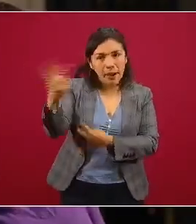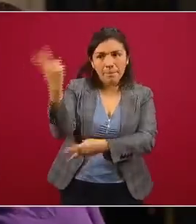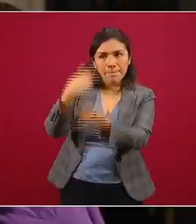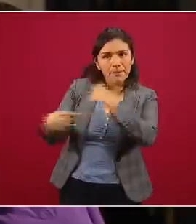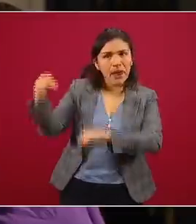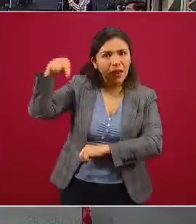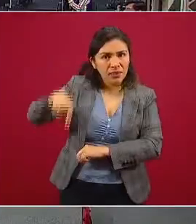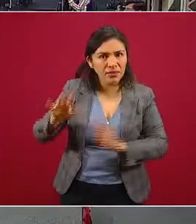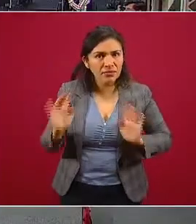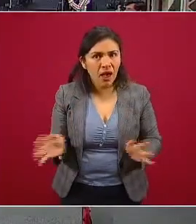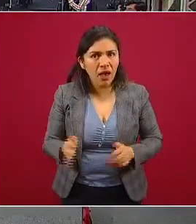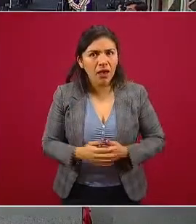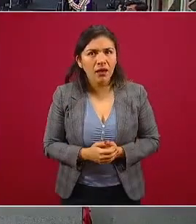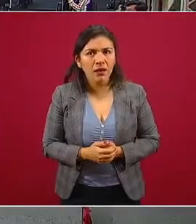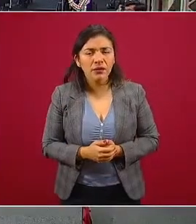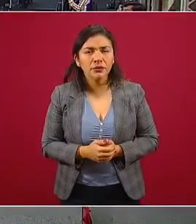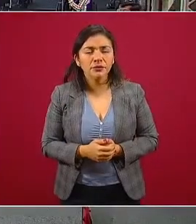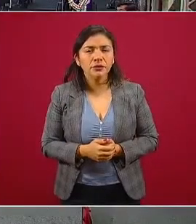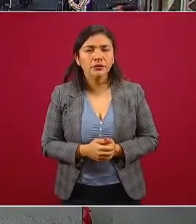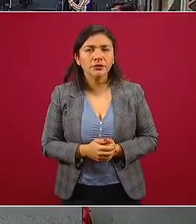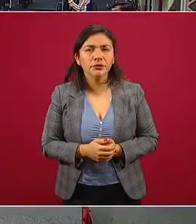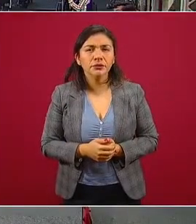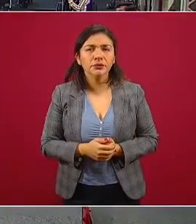venir? Pues ya,